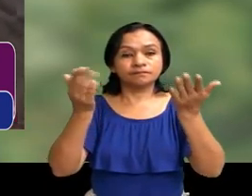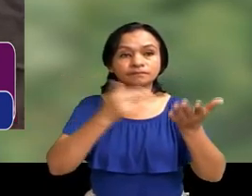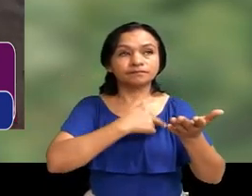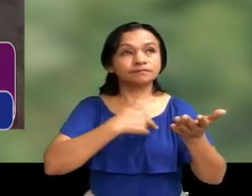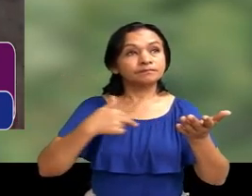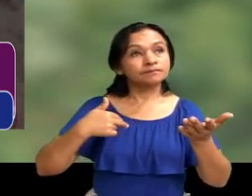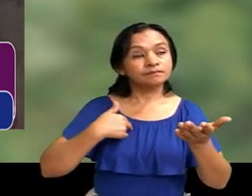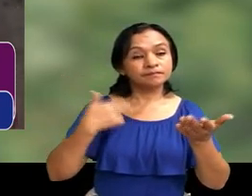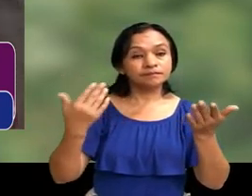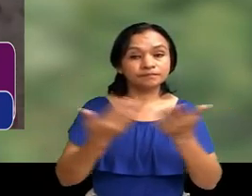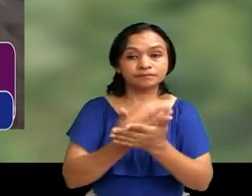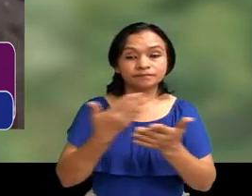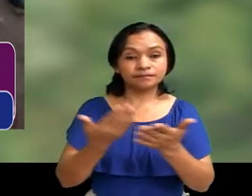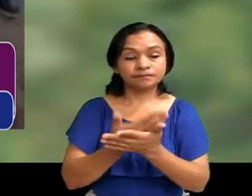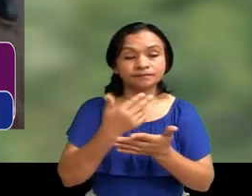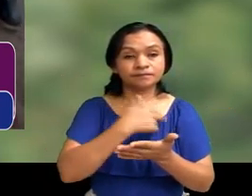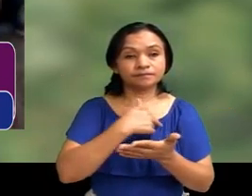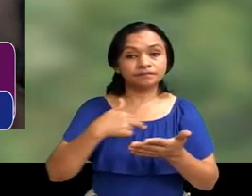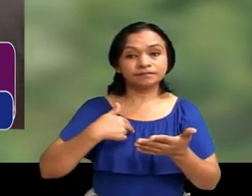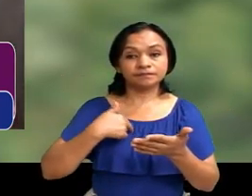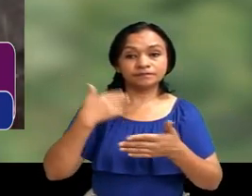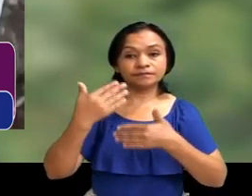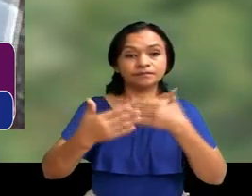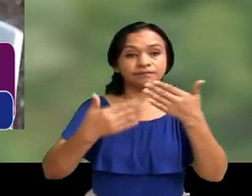sido una tecnología que ha venido